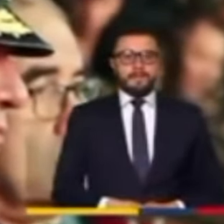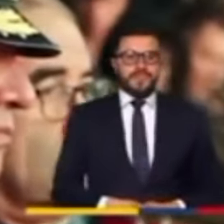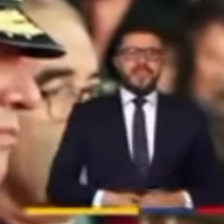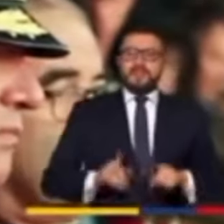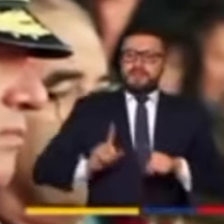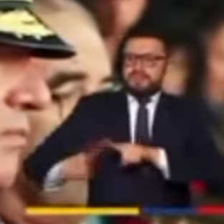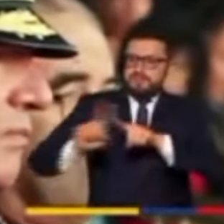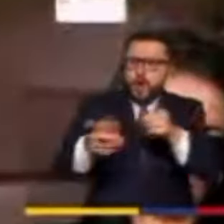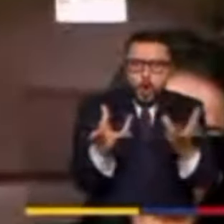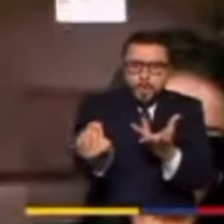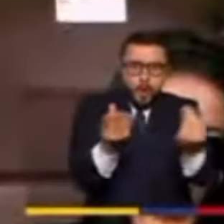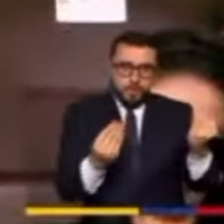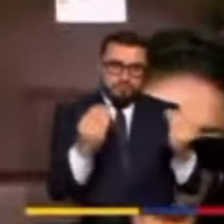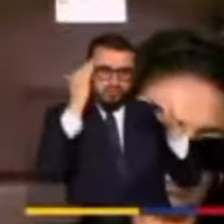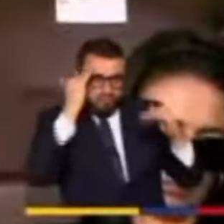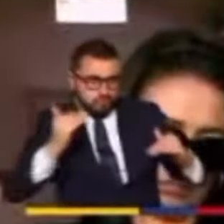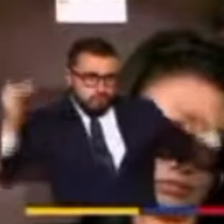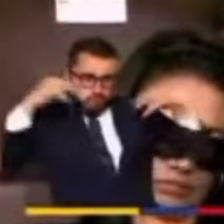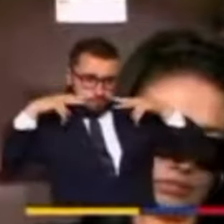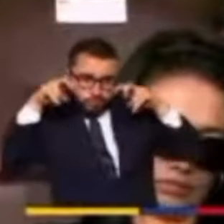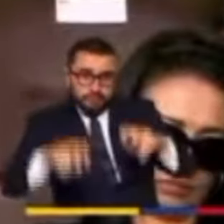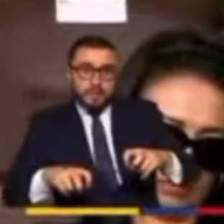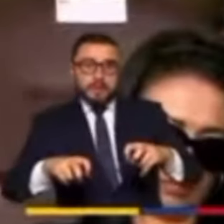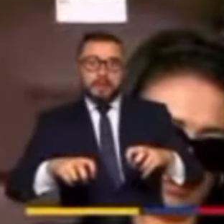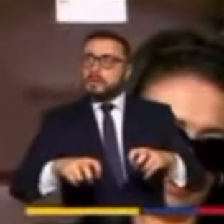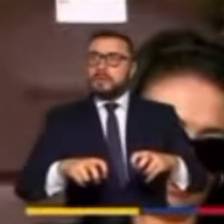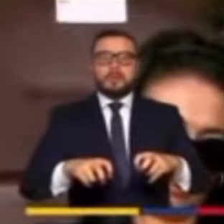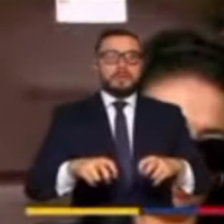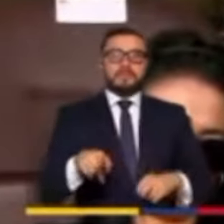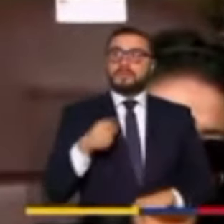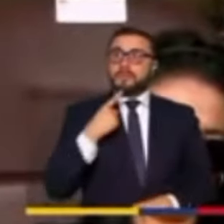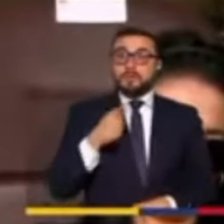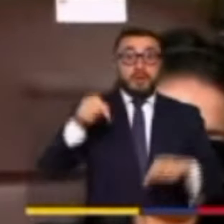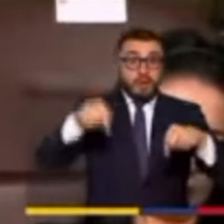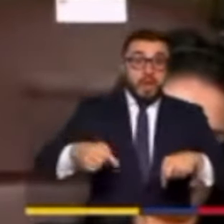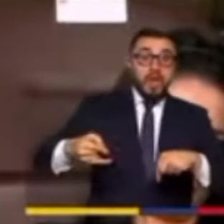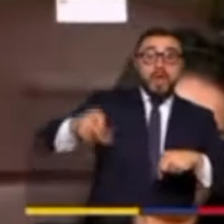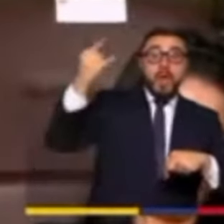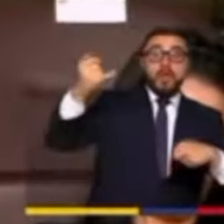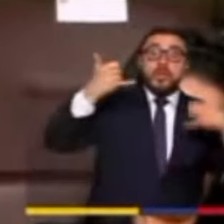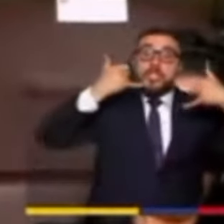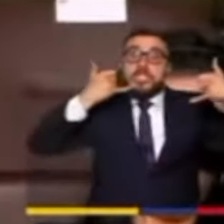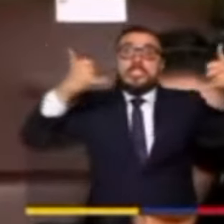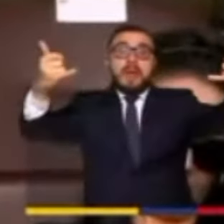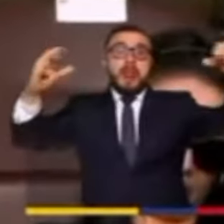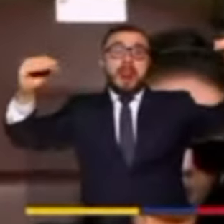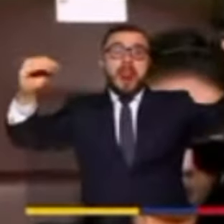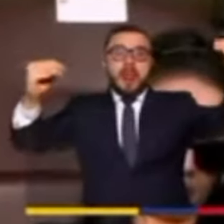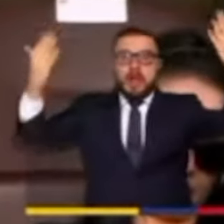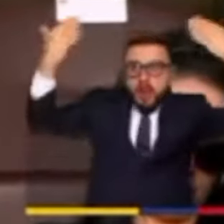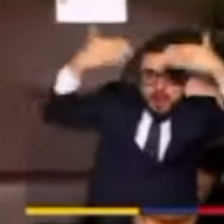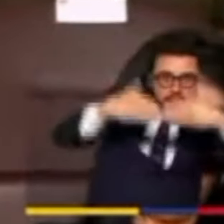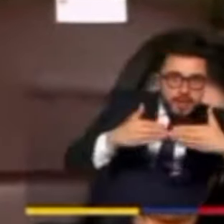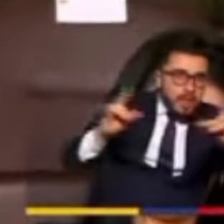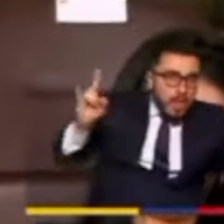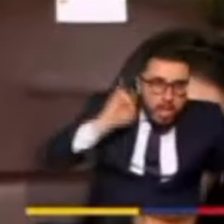Todos los cuerpos de inteligencia dicen, aquí no se ha interferido a nadie de manera